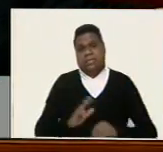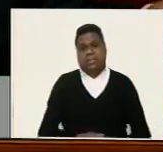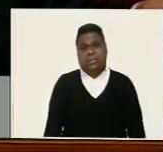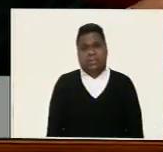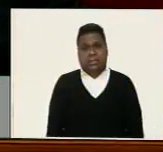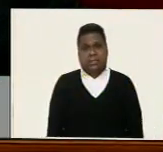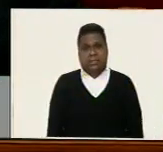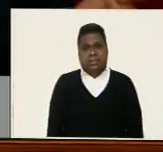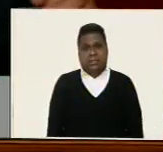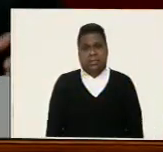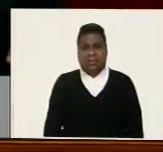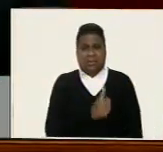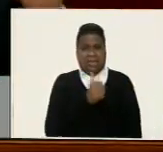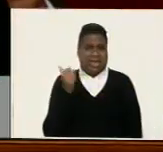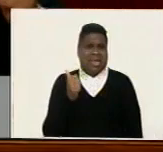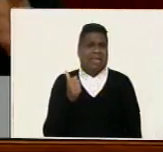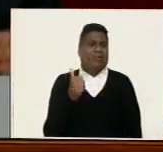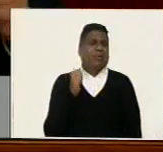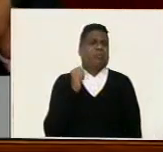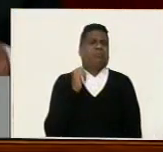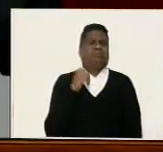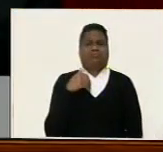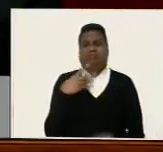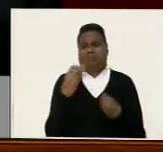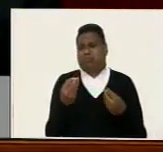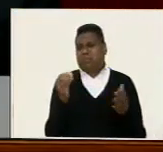que ellos se han cansado de decir